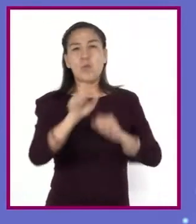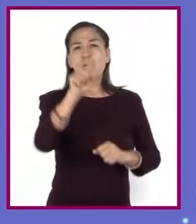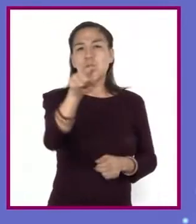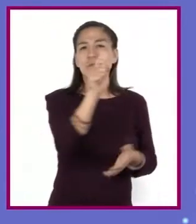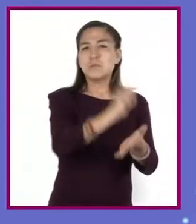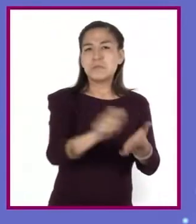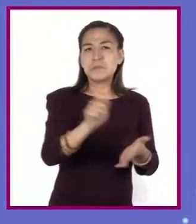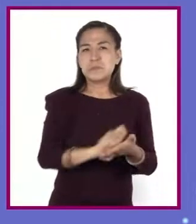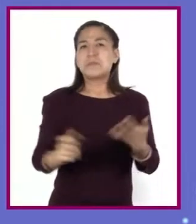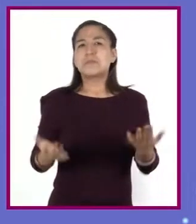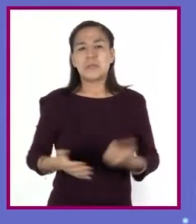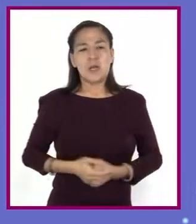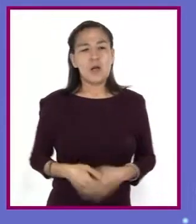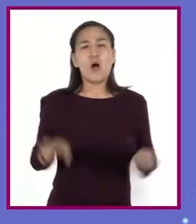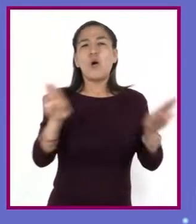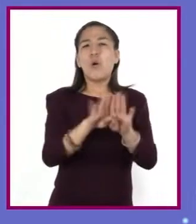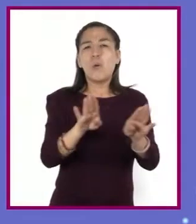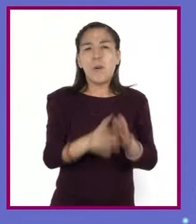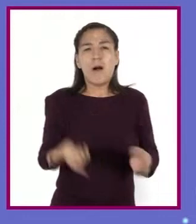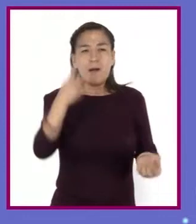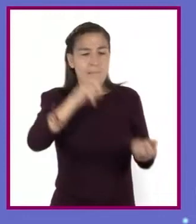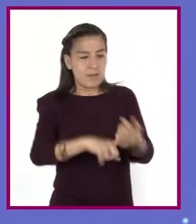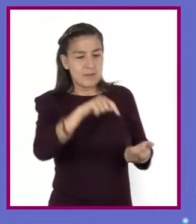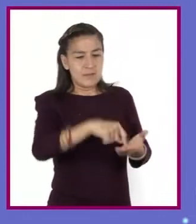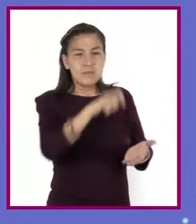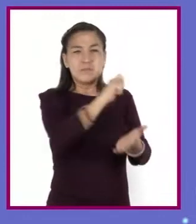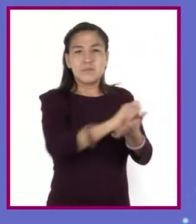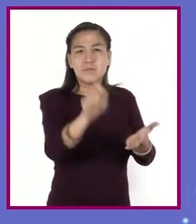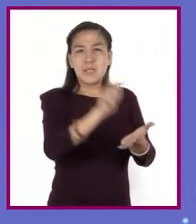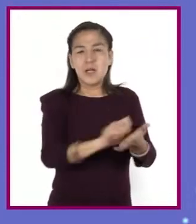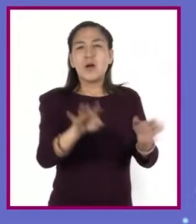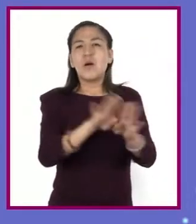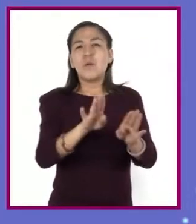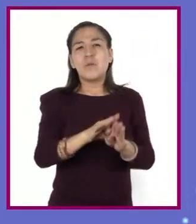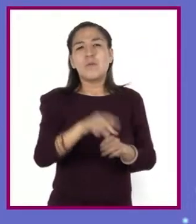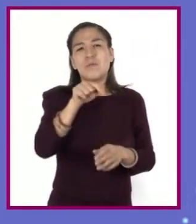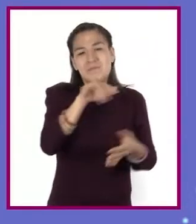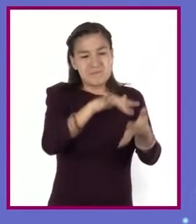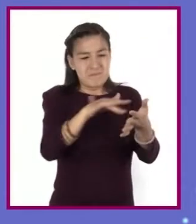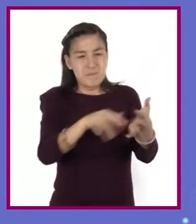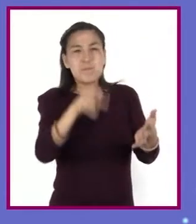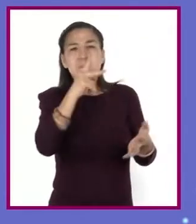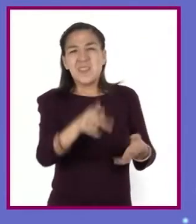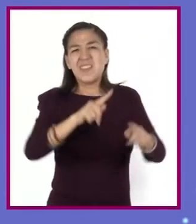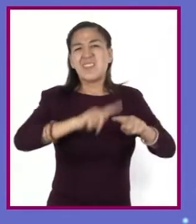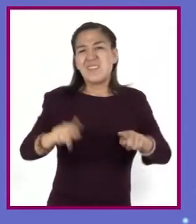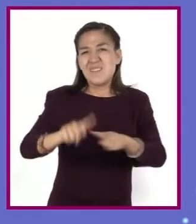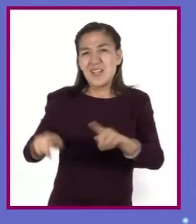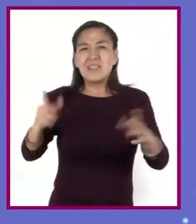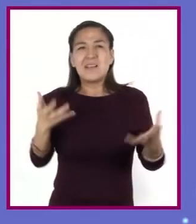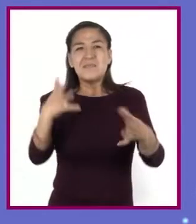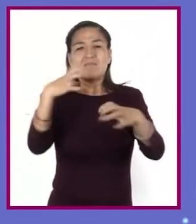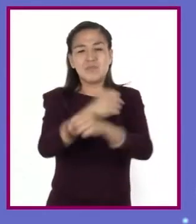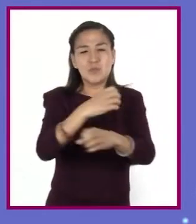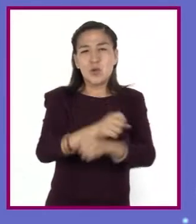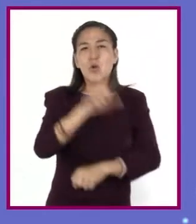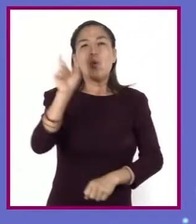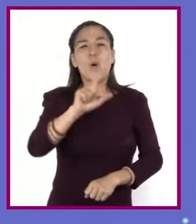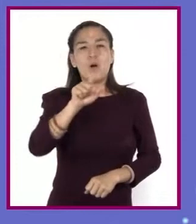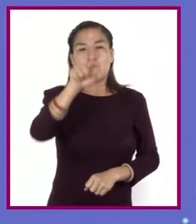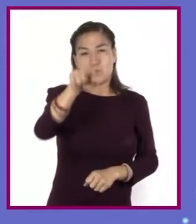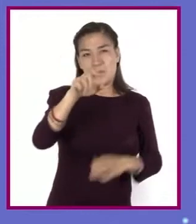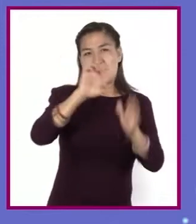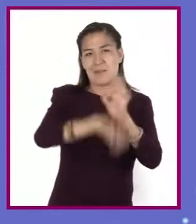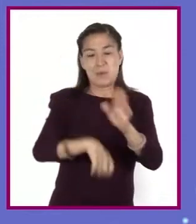uno? ¿Cómo integramos en un solo texto diferente tipo de información? Cuando escribimos